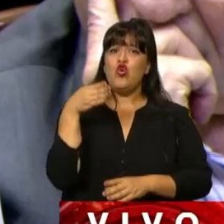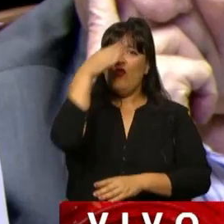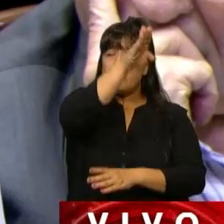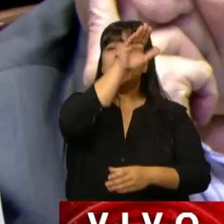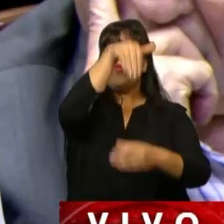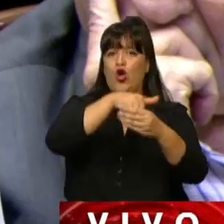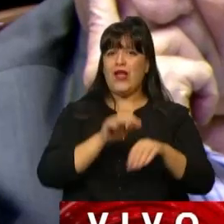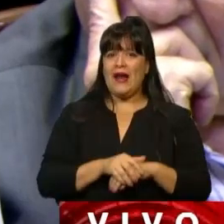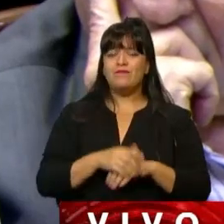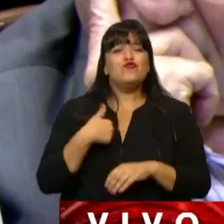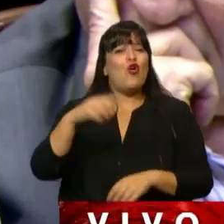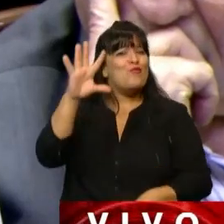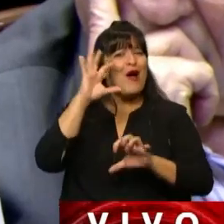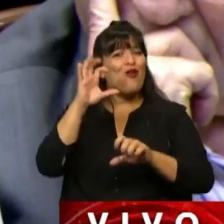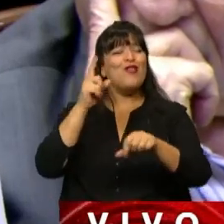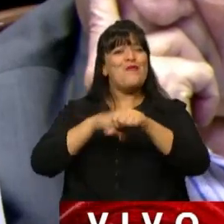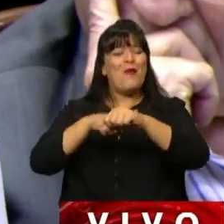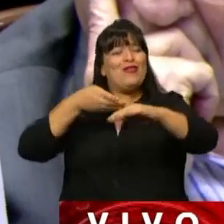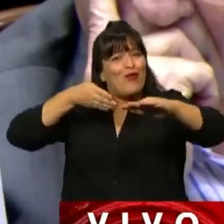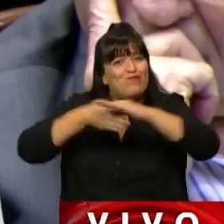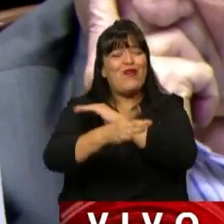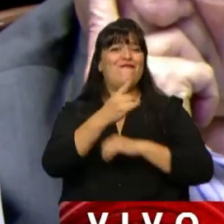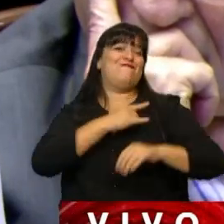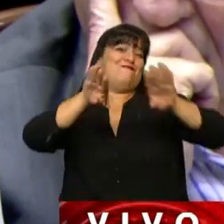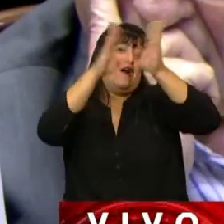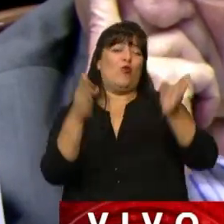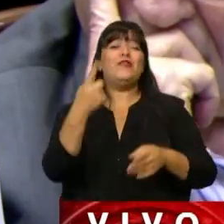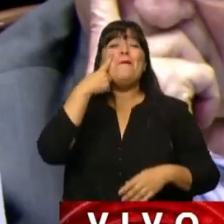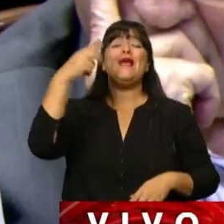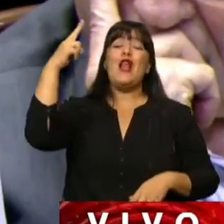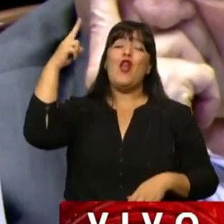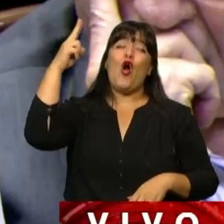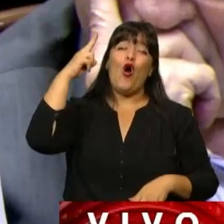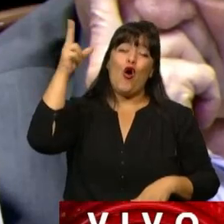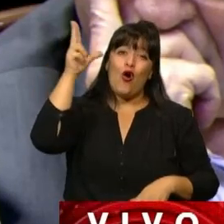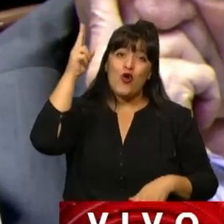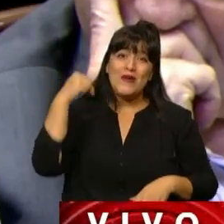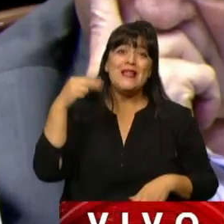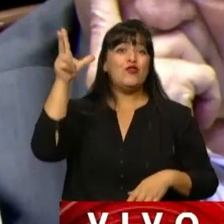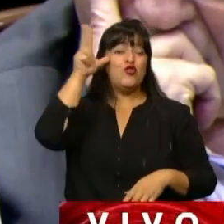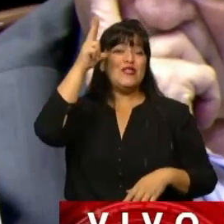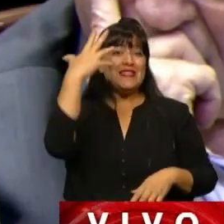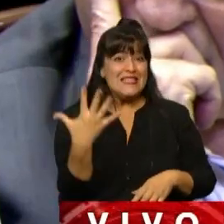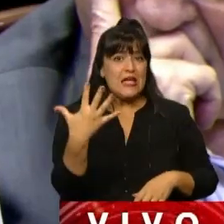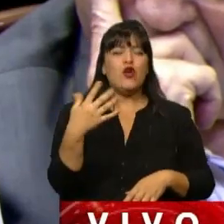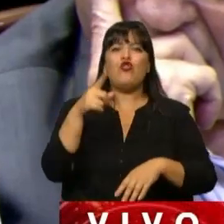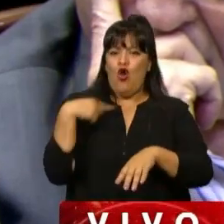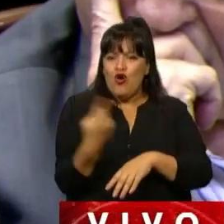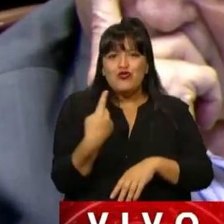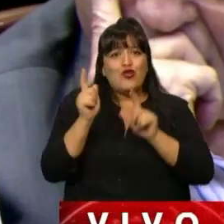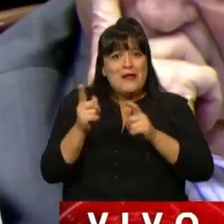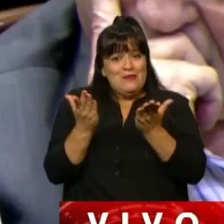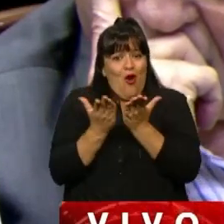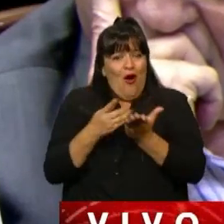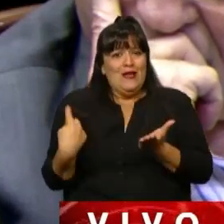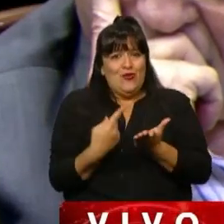me acordaba, cuando entré a la facultad en 1985, cuando nosotros pedíamos